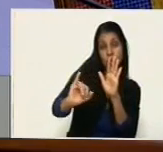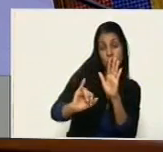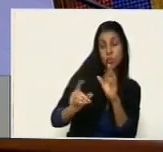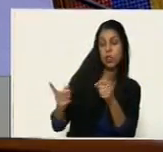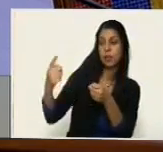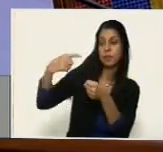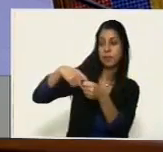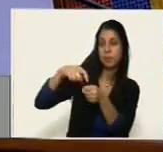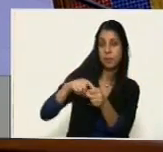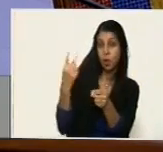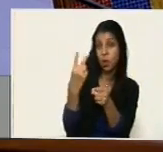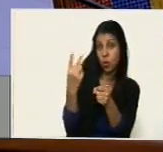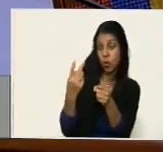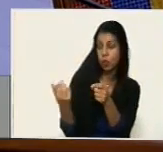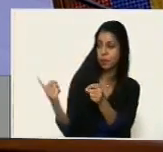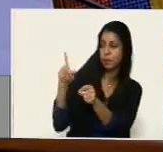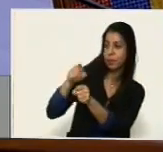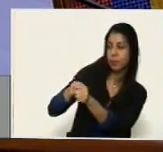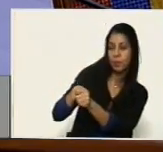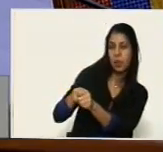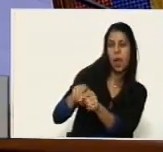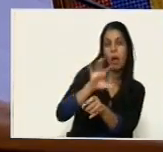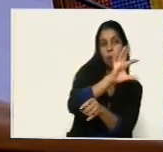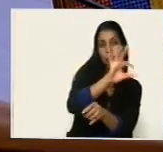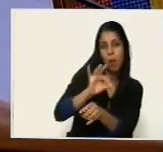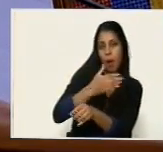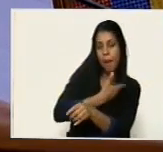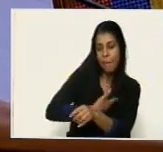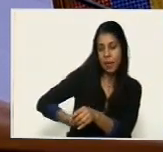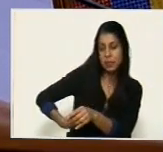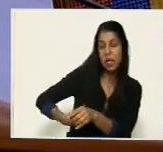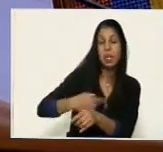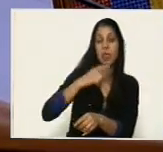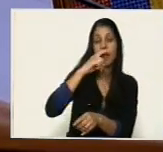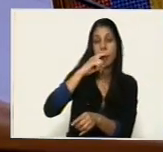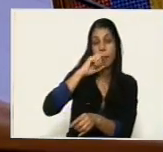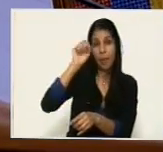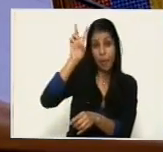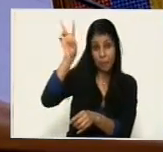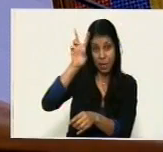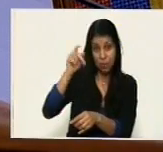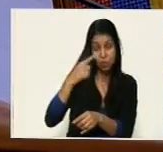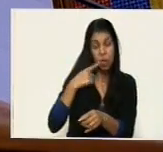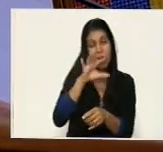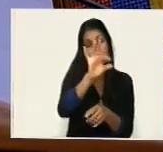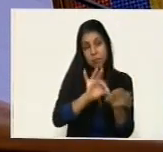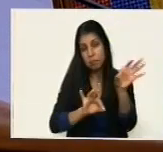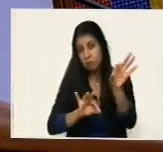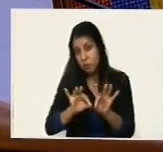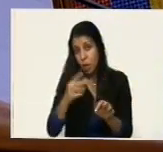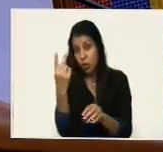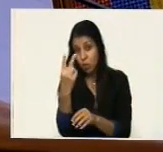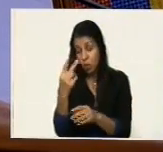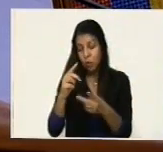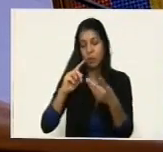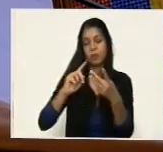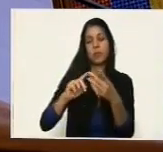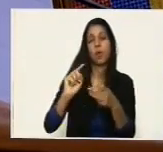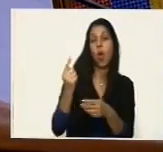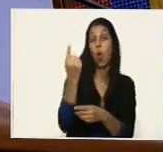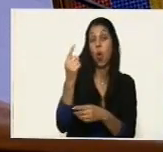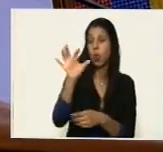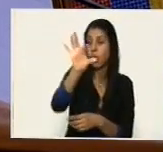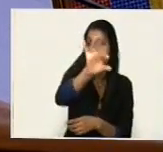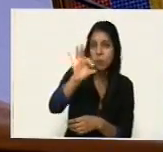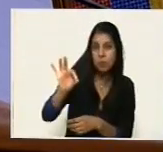Constituyente, 2 representantes designados por el presidente de la República y un o una representante designado por el Consejo de Vicepresidentes